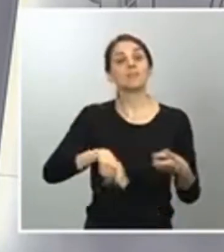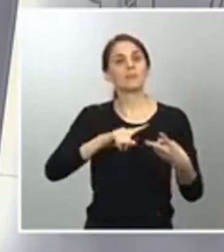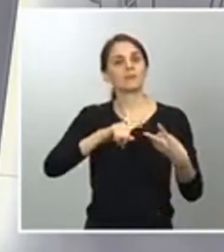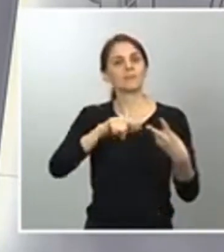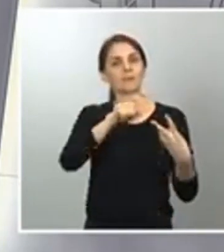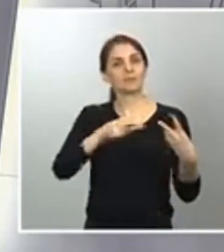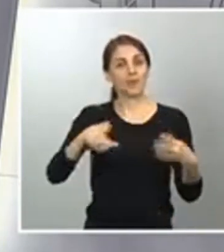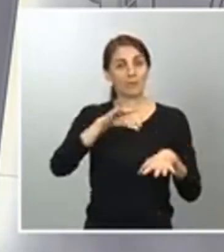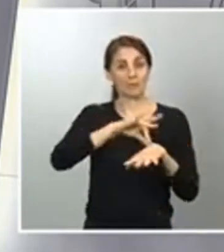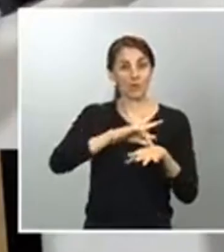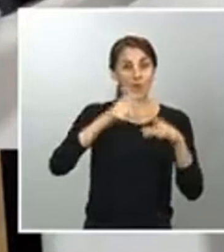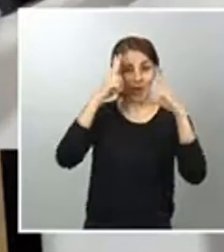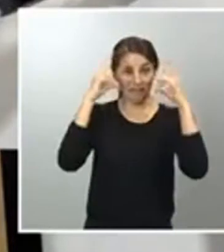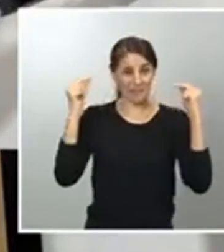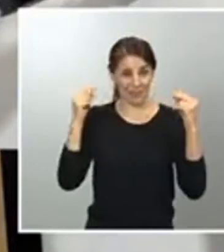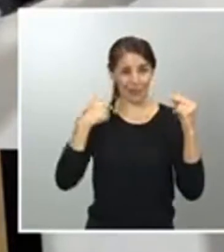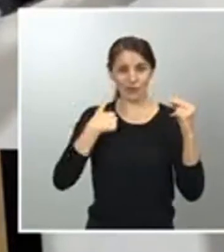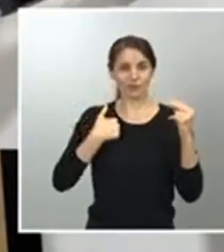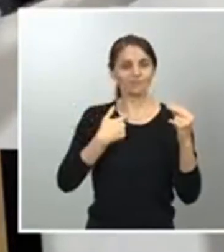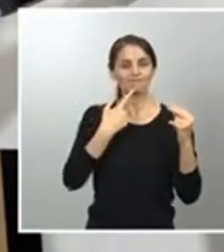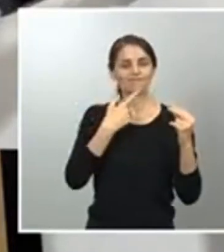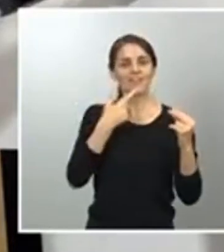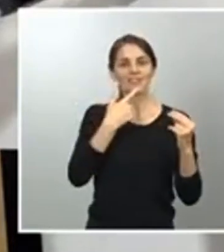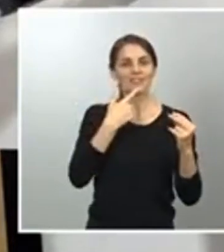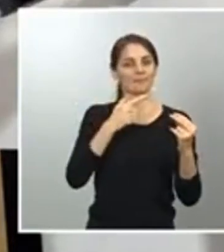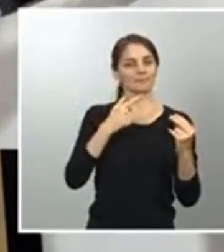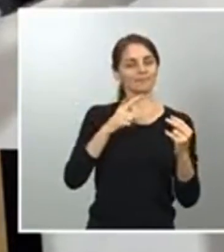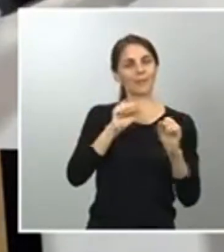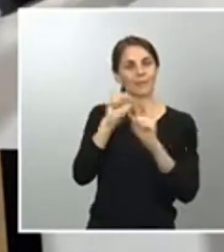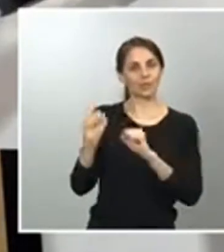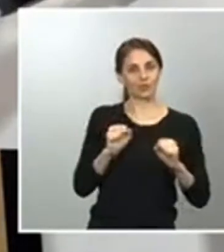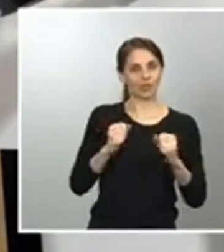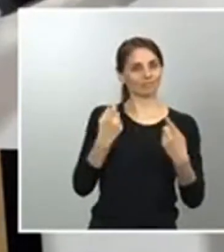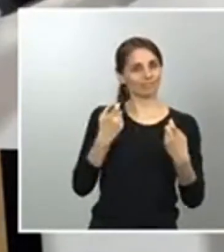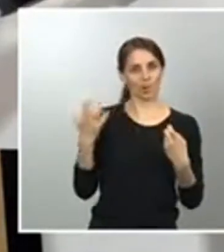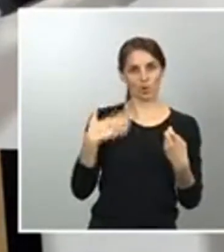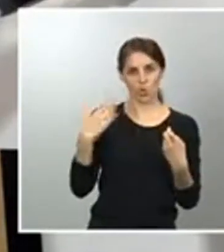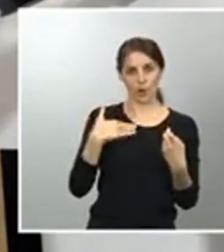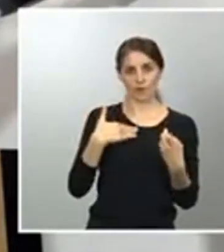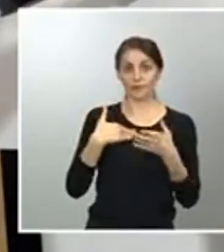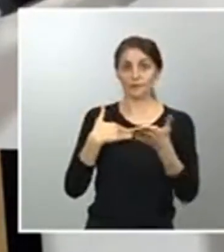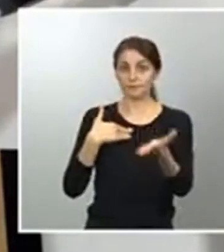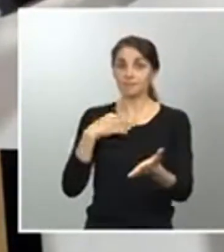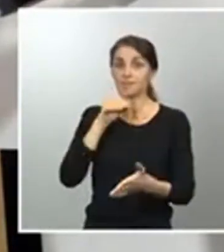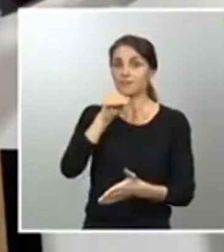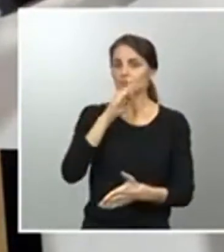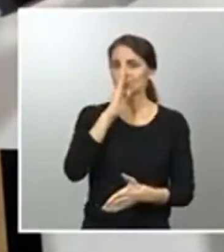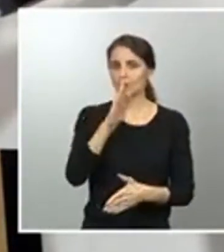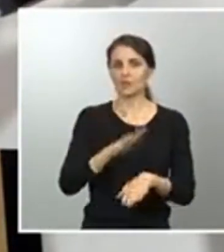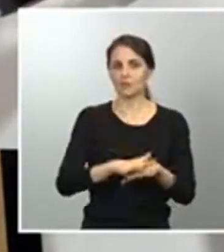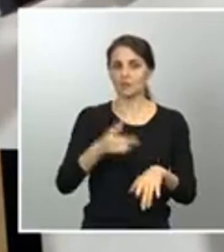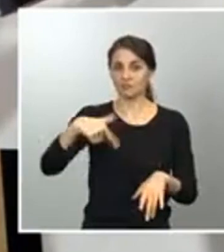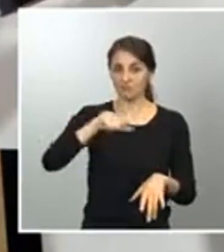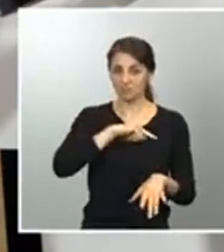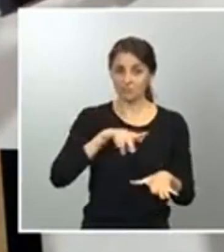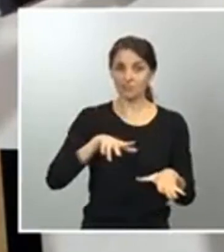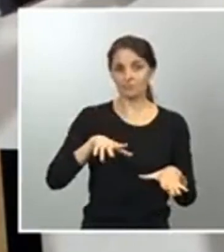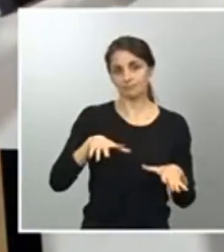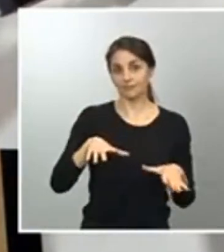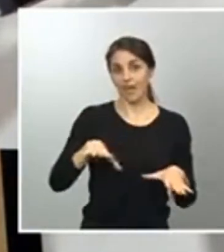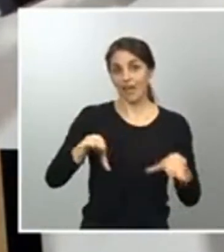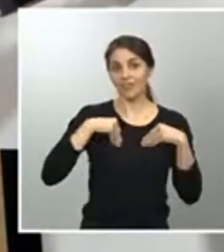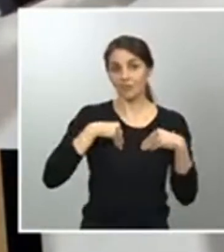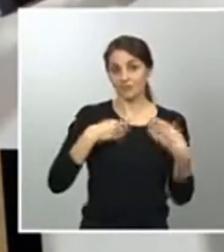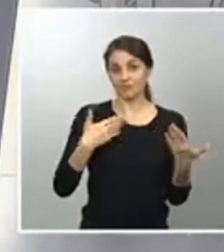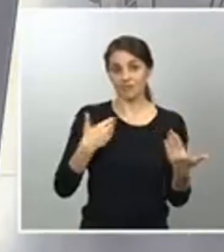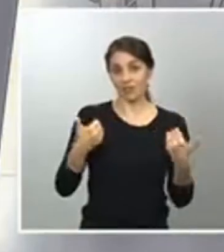al coronavirus. ¿Acepta su Gobierno la responsabilidad por esta gran infección en profesionales sanitarios? Y, finalmente,